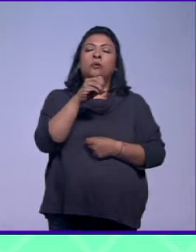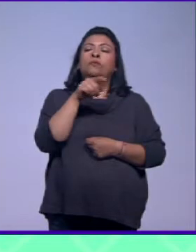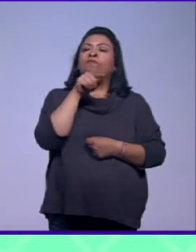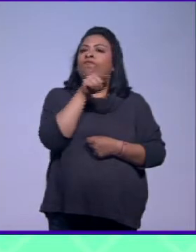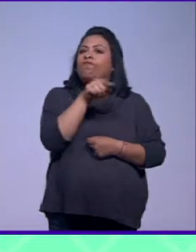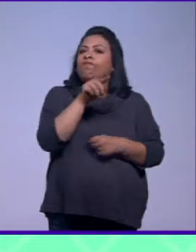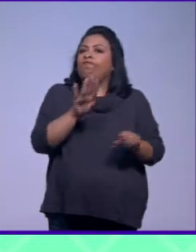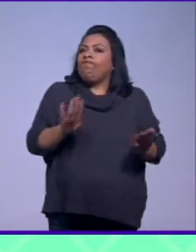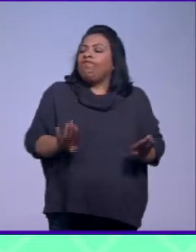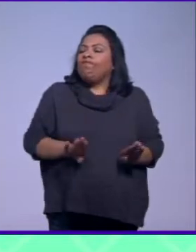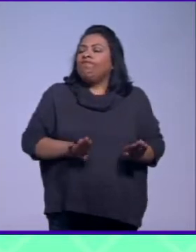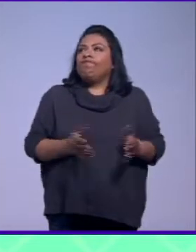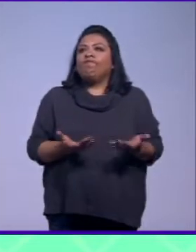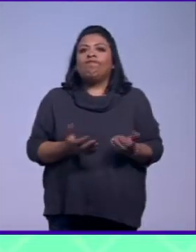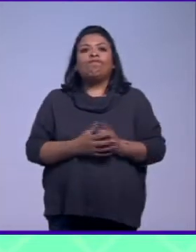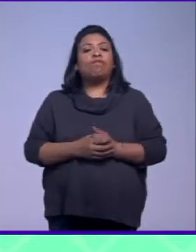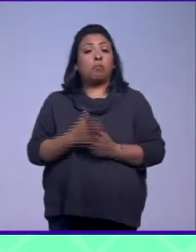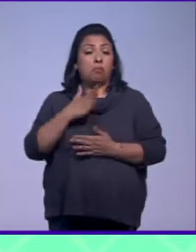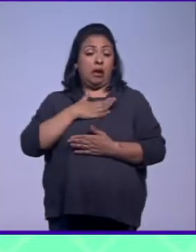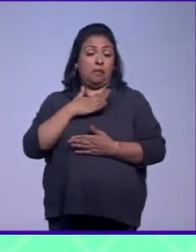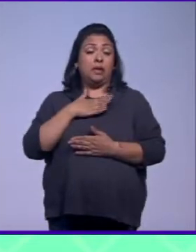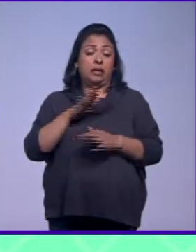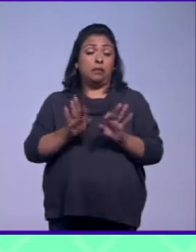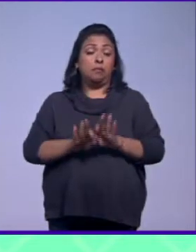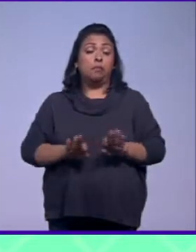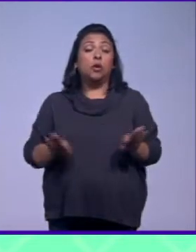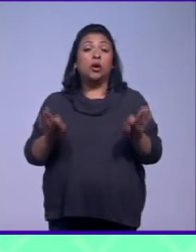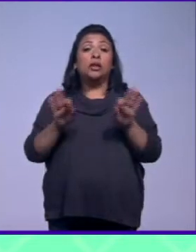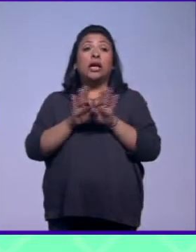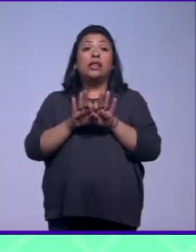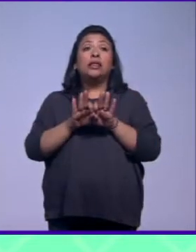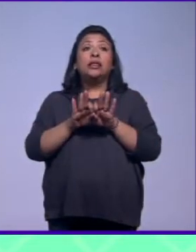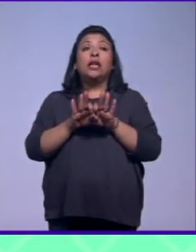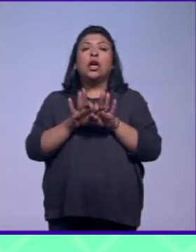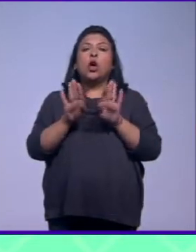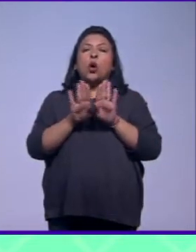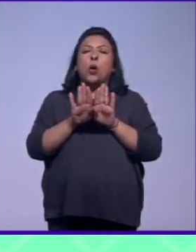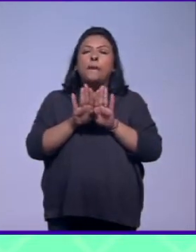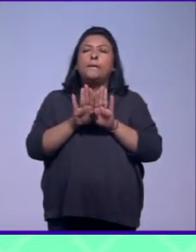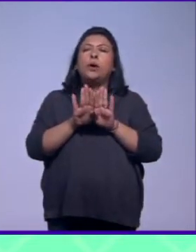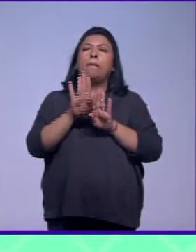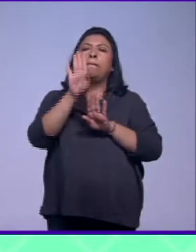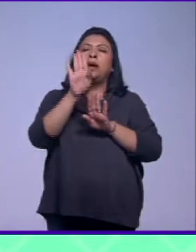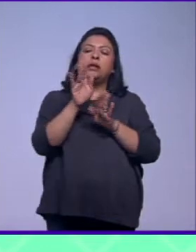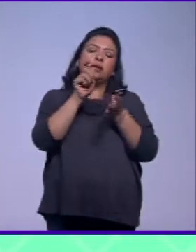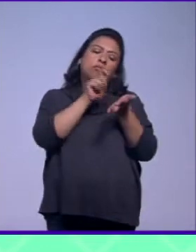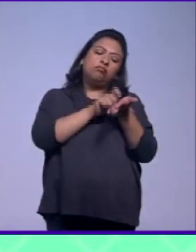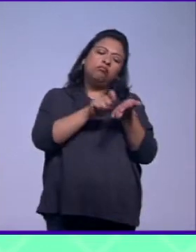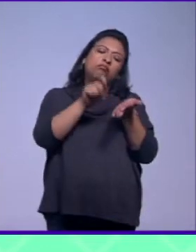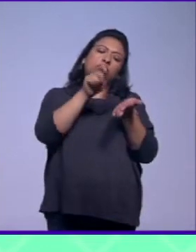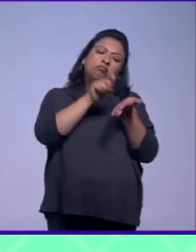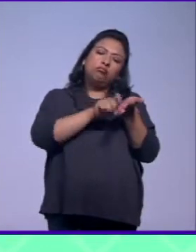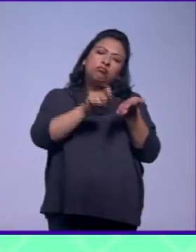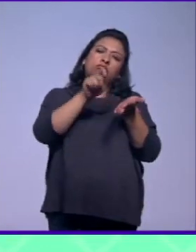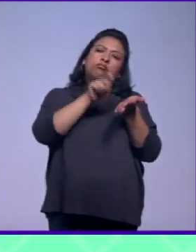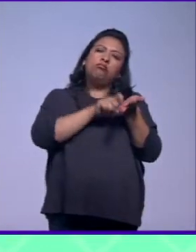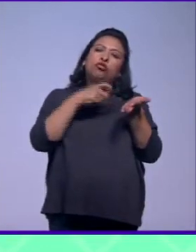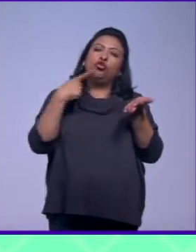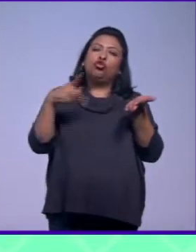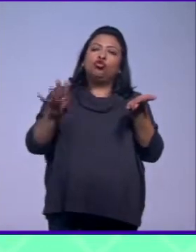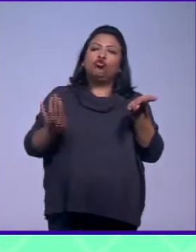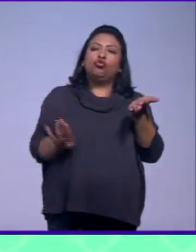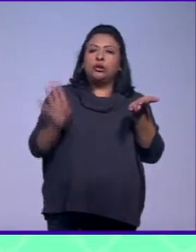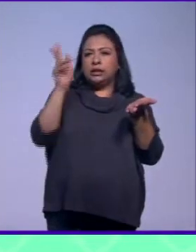que para mí era importante el el ir dibujando el ir escribiendo la psicología